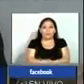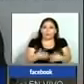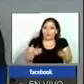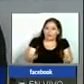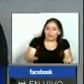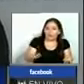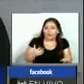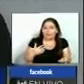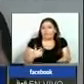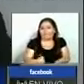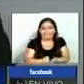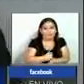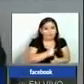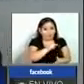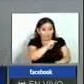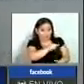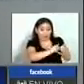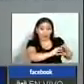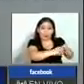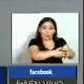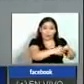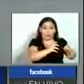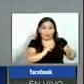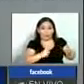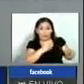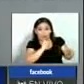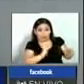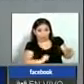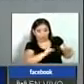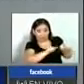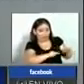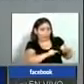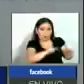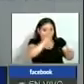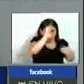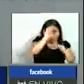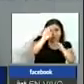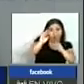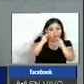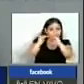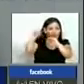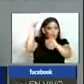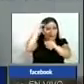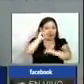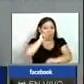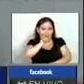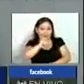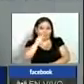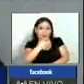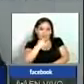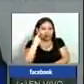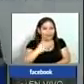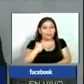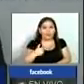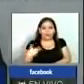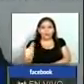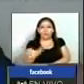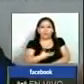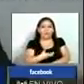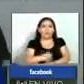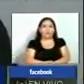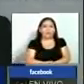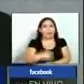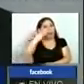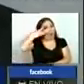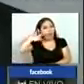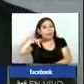Lastimosamente El ejecutivo No ha estado Acatando Lo que dice La sala De lo constitucional Esa es la realidad De lo que hemos tenido Justamente